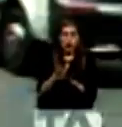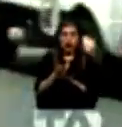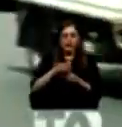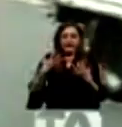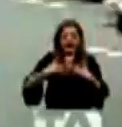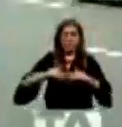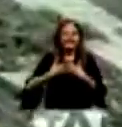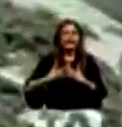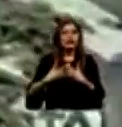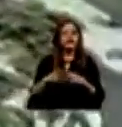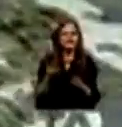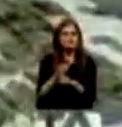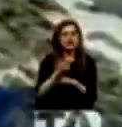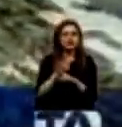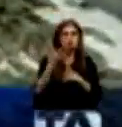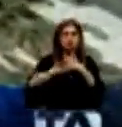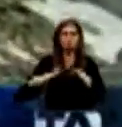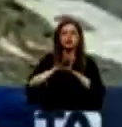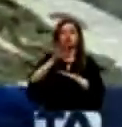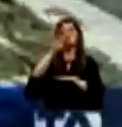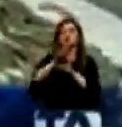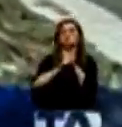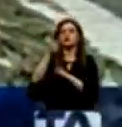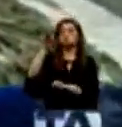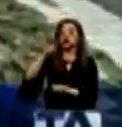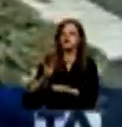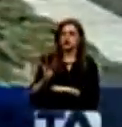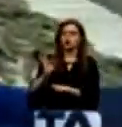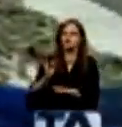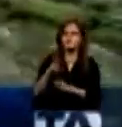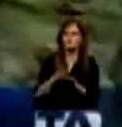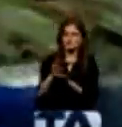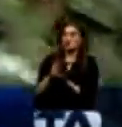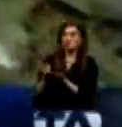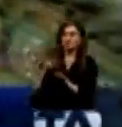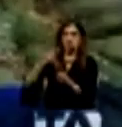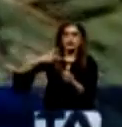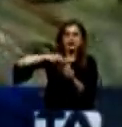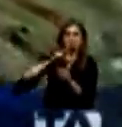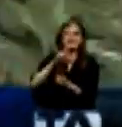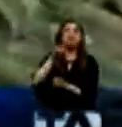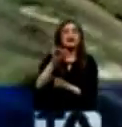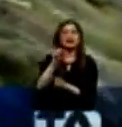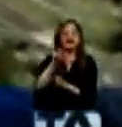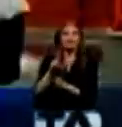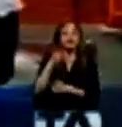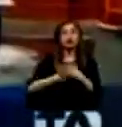verían afectados. En total está estimado que para el 2018 el gasto en subsidio de diésel importado sea de cerca